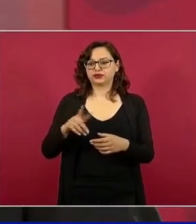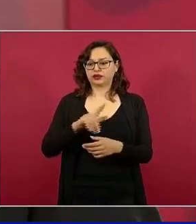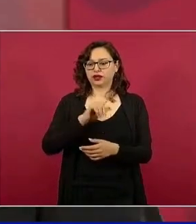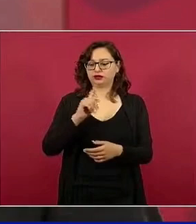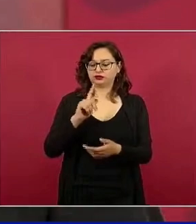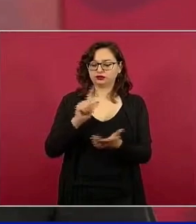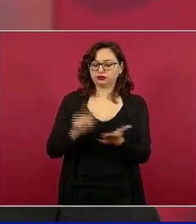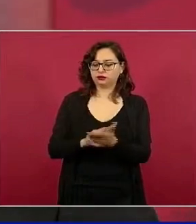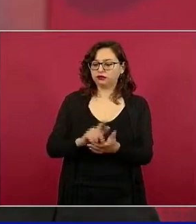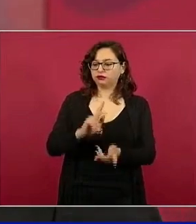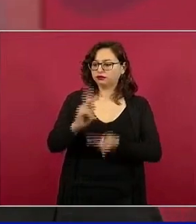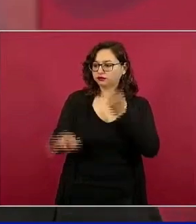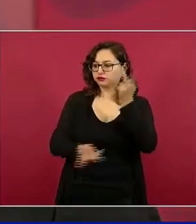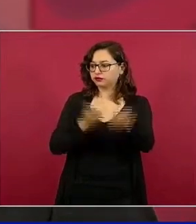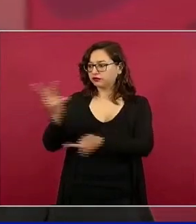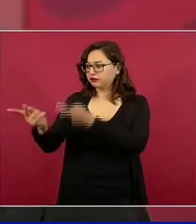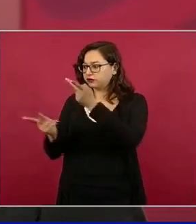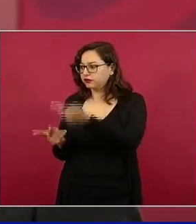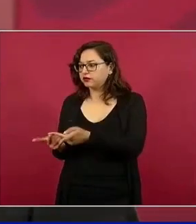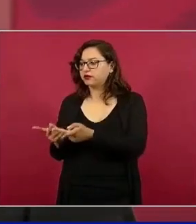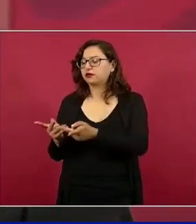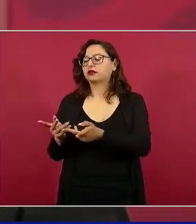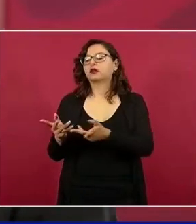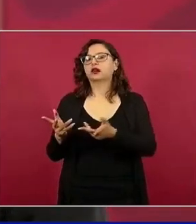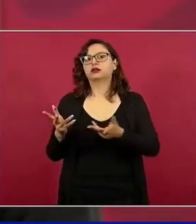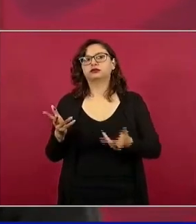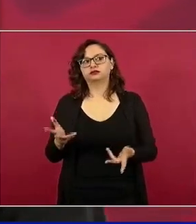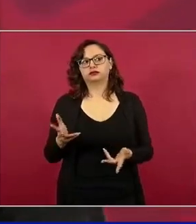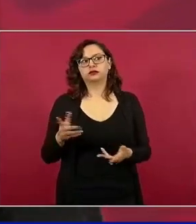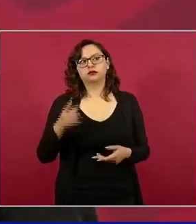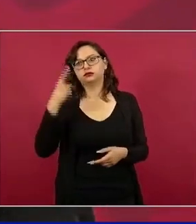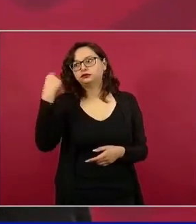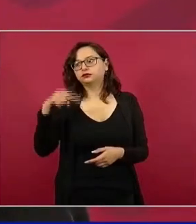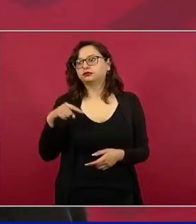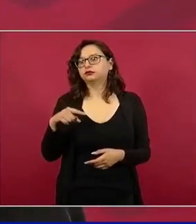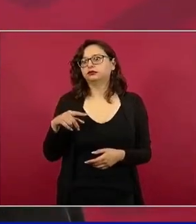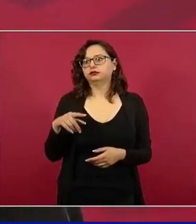pues quedaría también a la voluntad